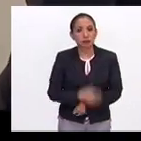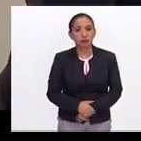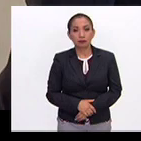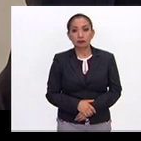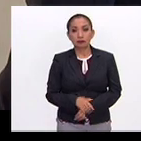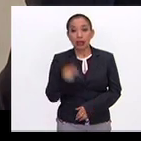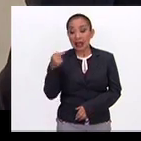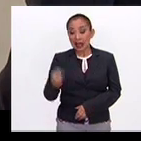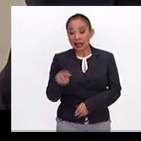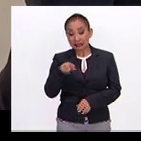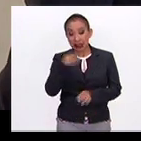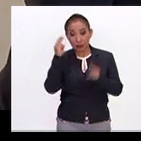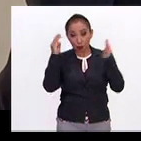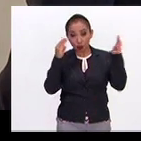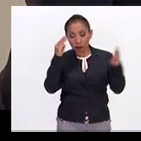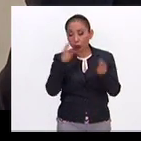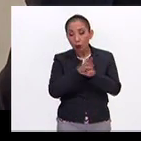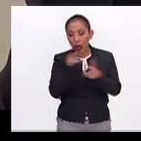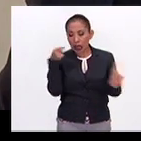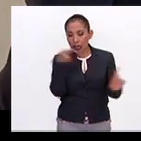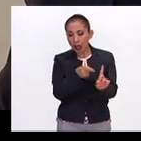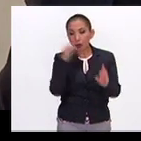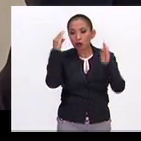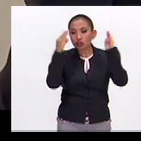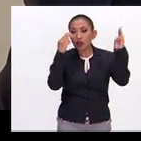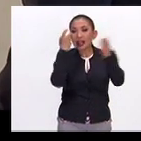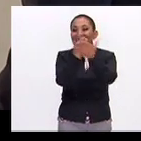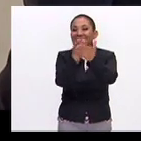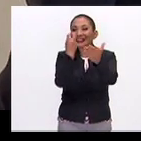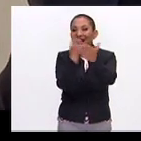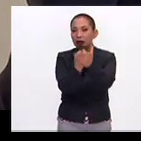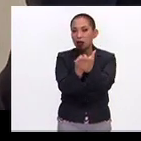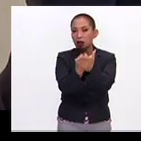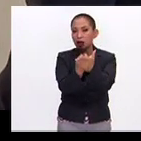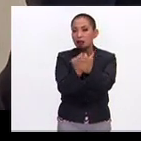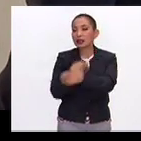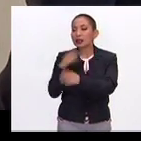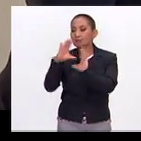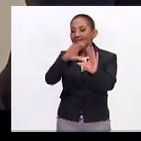es una de las líneas del museo, es la museología crítica y la